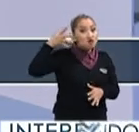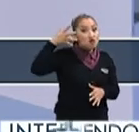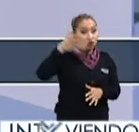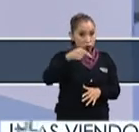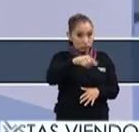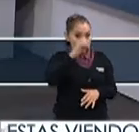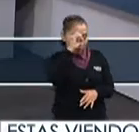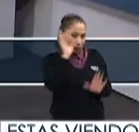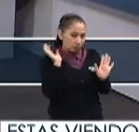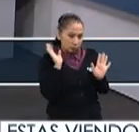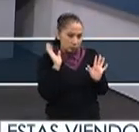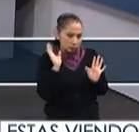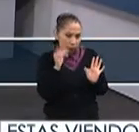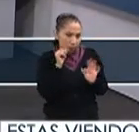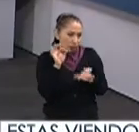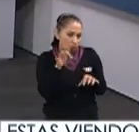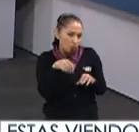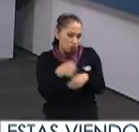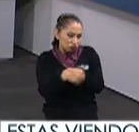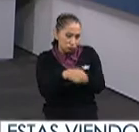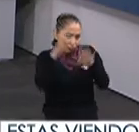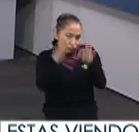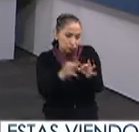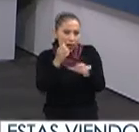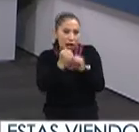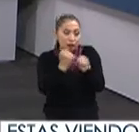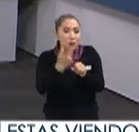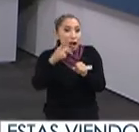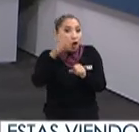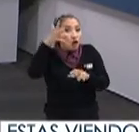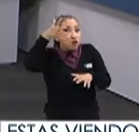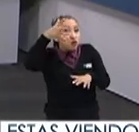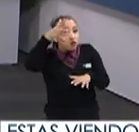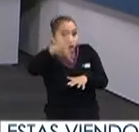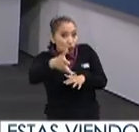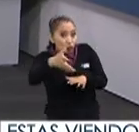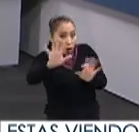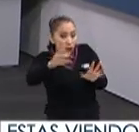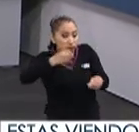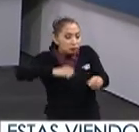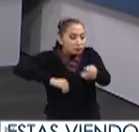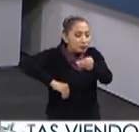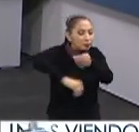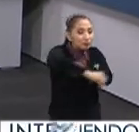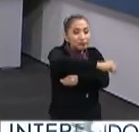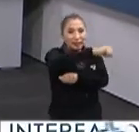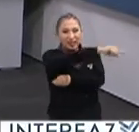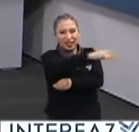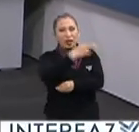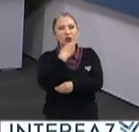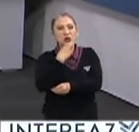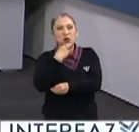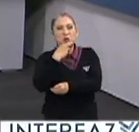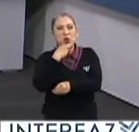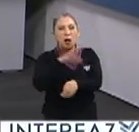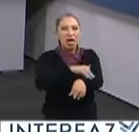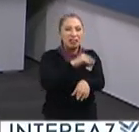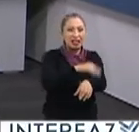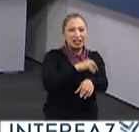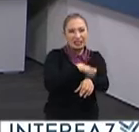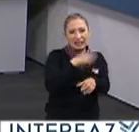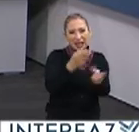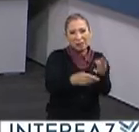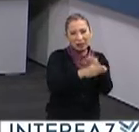futuro, no poder hablar de un número exacto de años, pero en un futuro sustituyan las no renovables a las